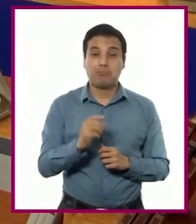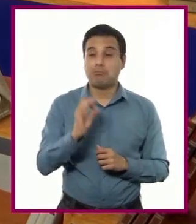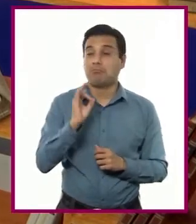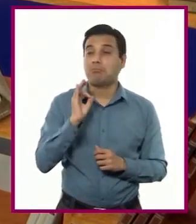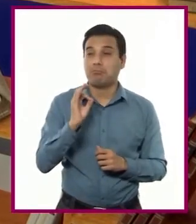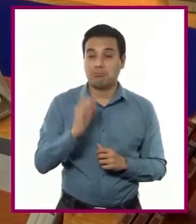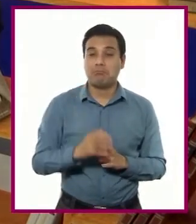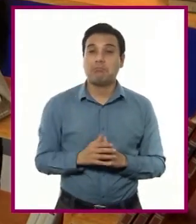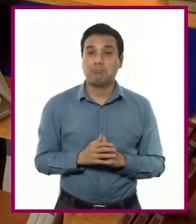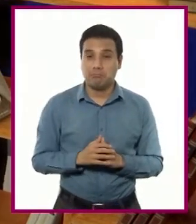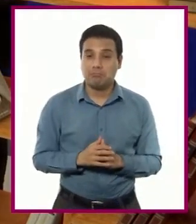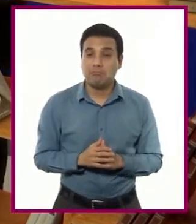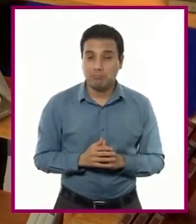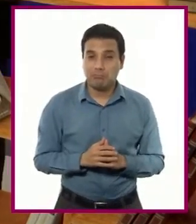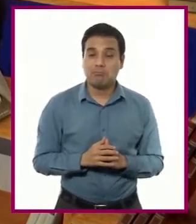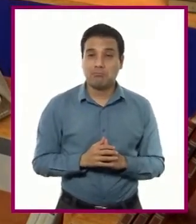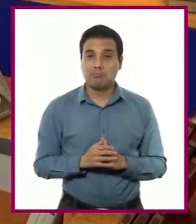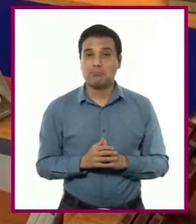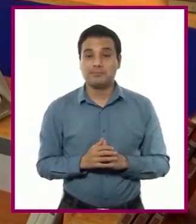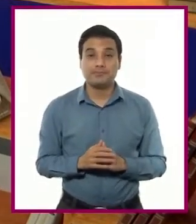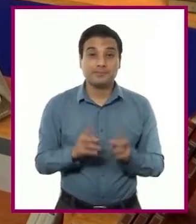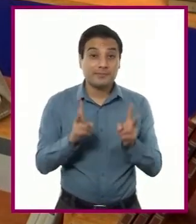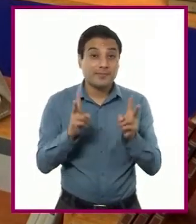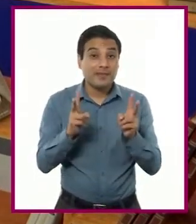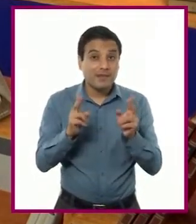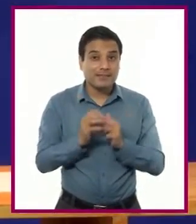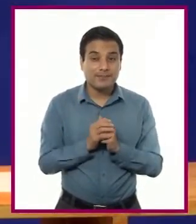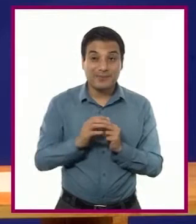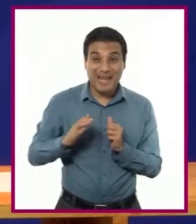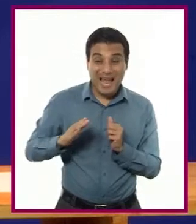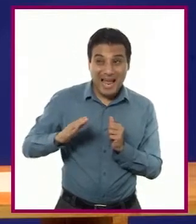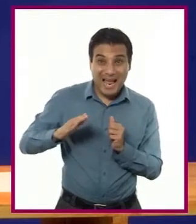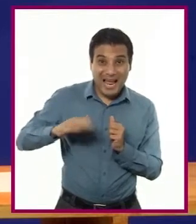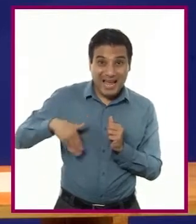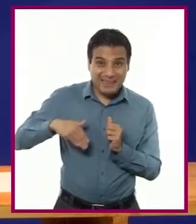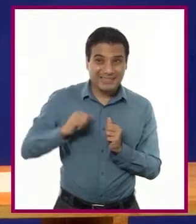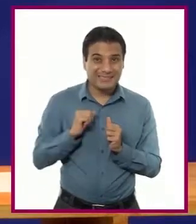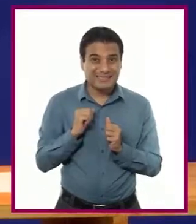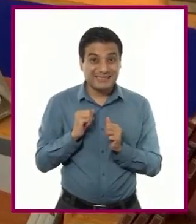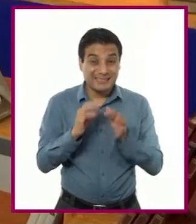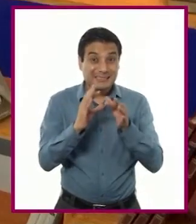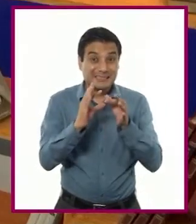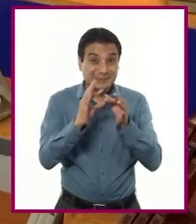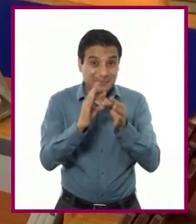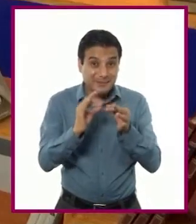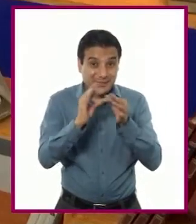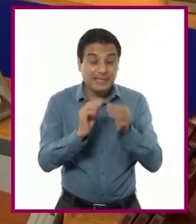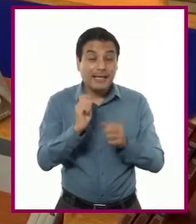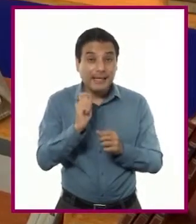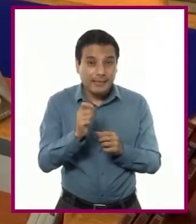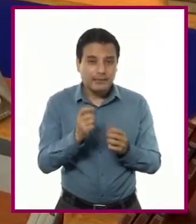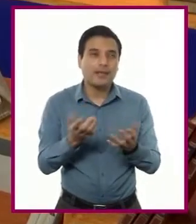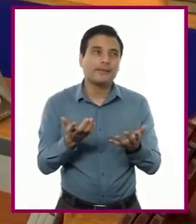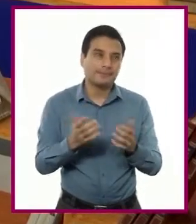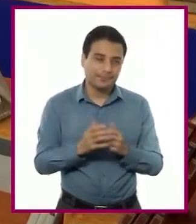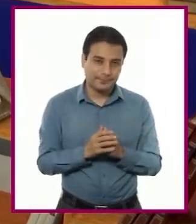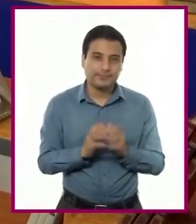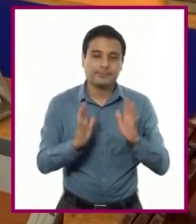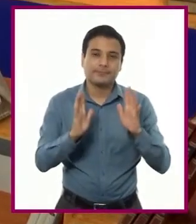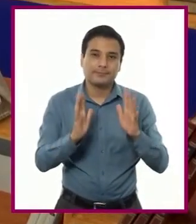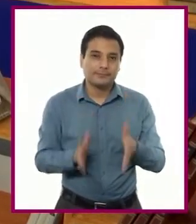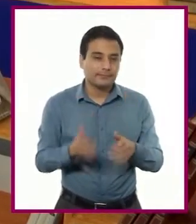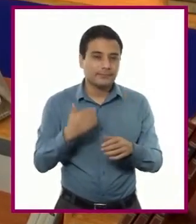idea. De hecho, la frase "con lo anterior" y el texto siguiente nos permite observar que sigues hablando